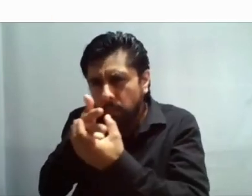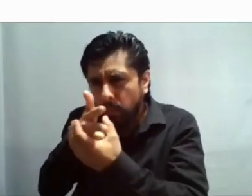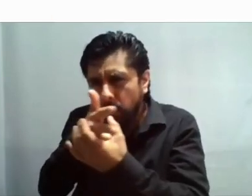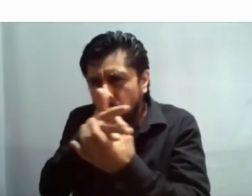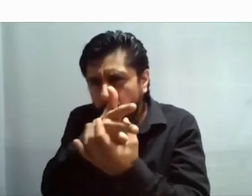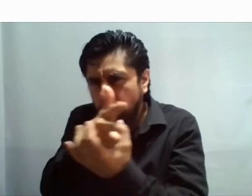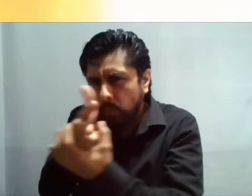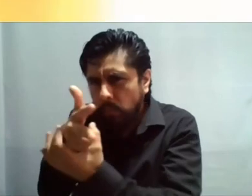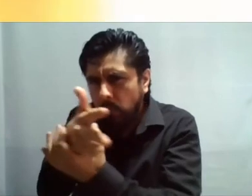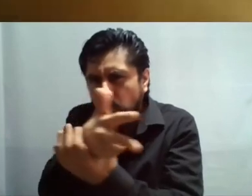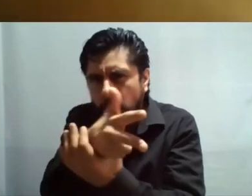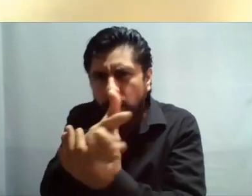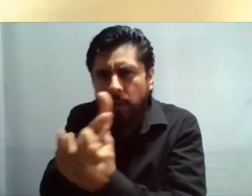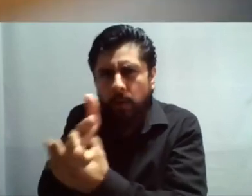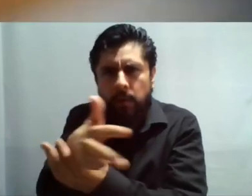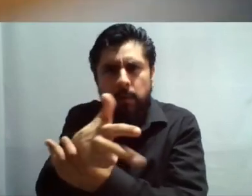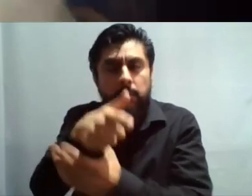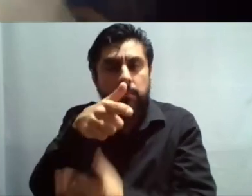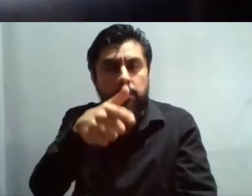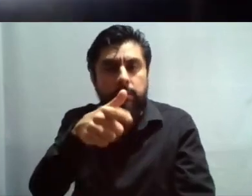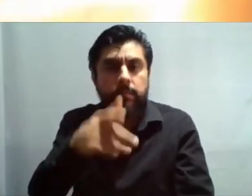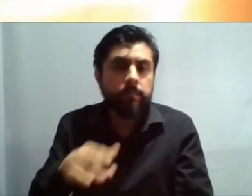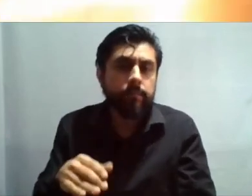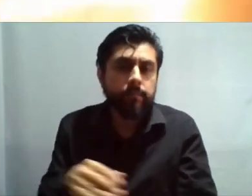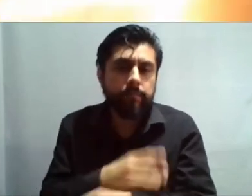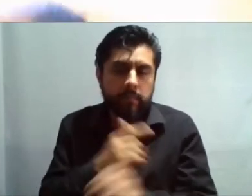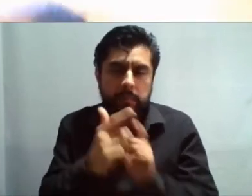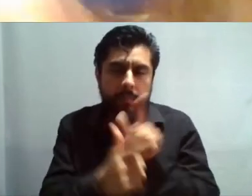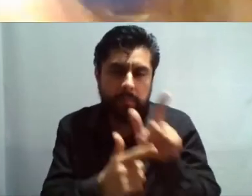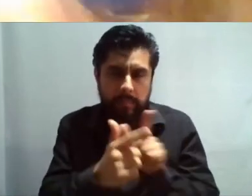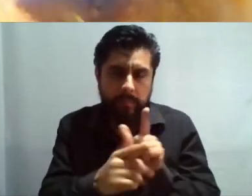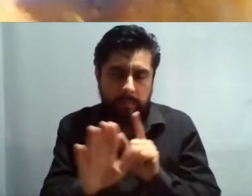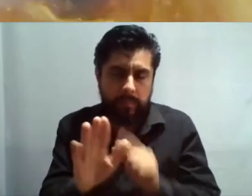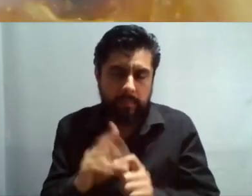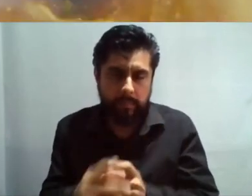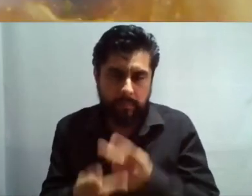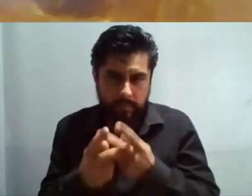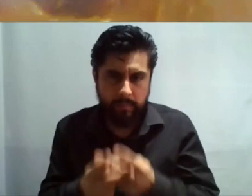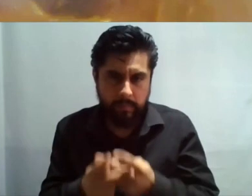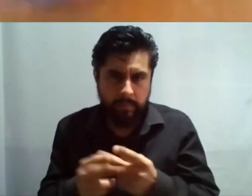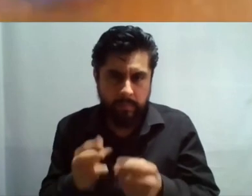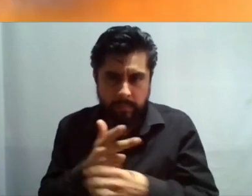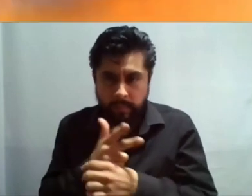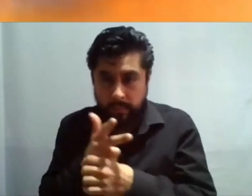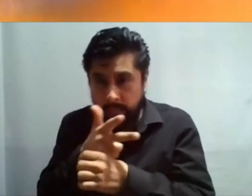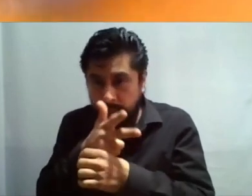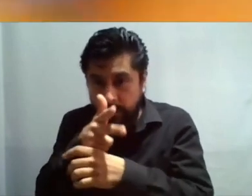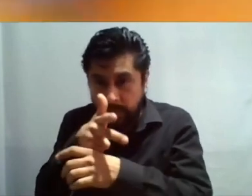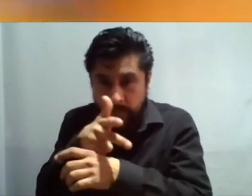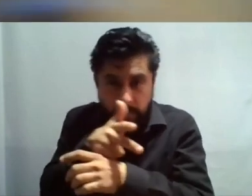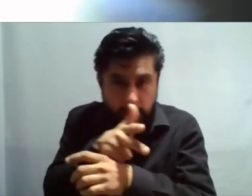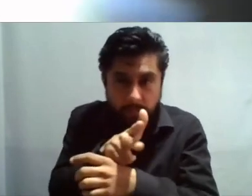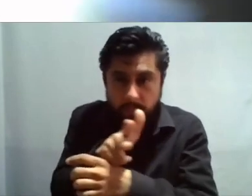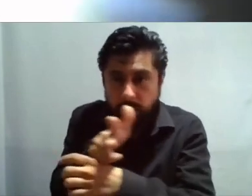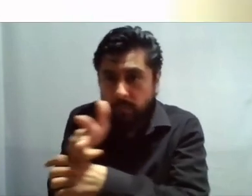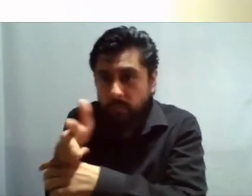un poquito con calma. Eso es por las cuestiones del internet. Entonces, bueno, yo estoy ahí